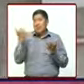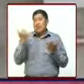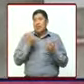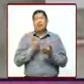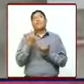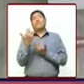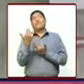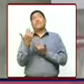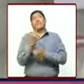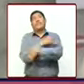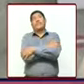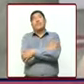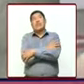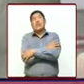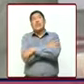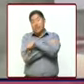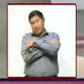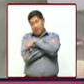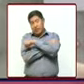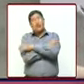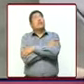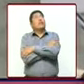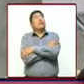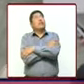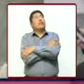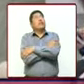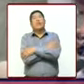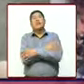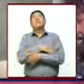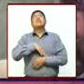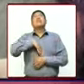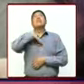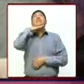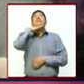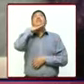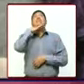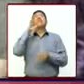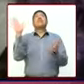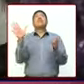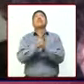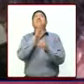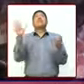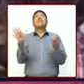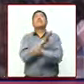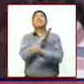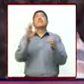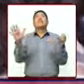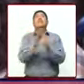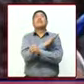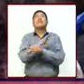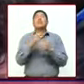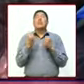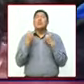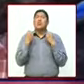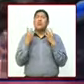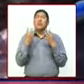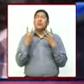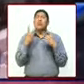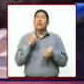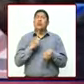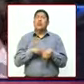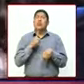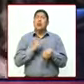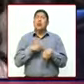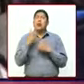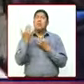tiempo largo de espera, porque vemos que está prácticamente abarrotado, John. Le preguntaremos eso. ¿Cuánto tiempo